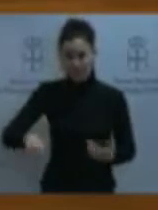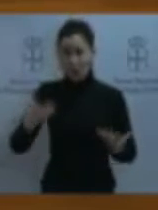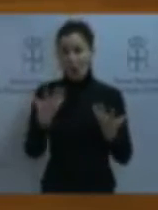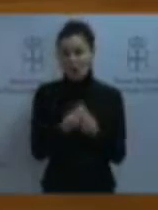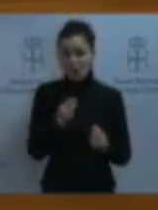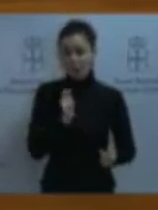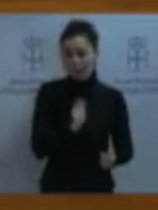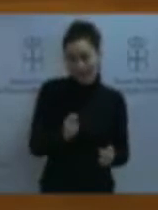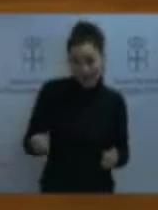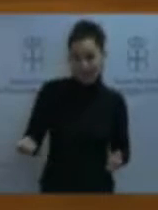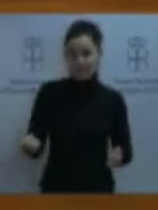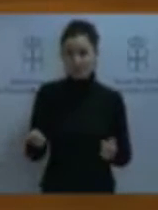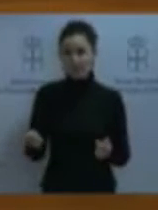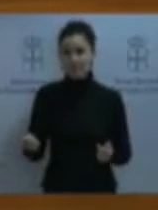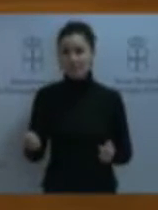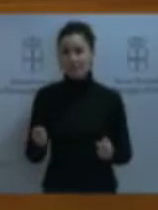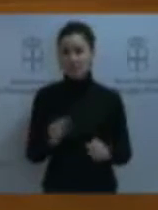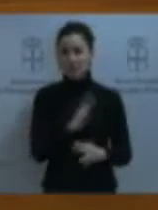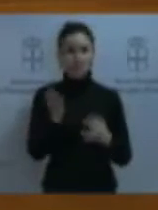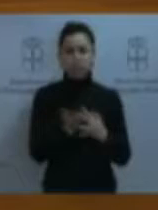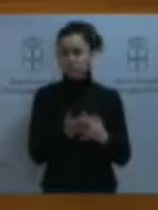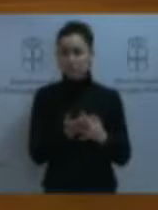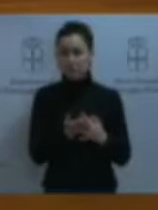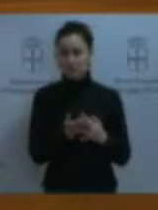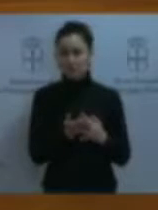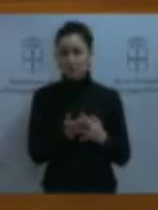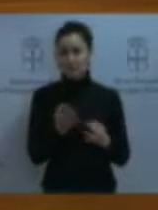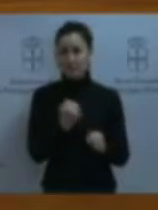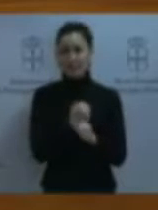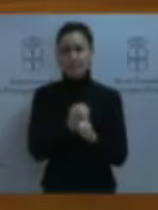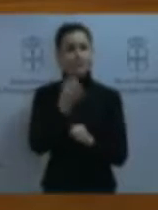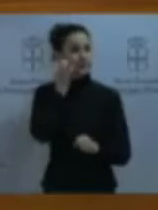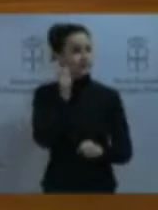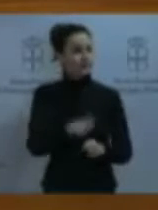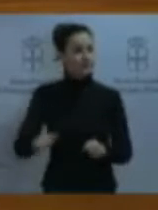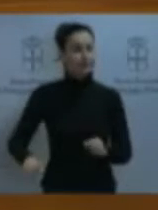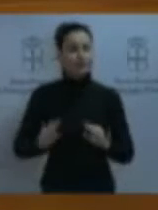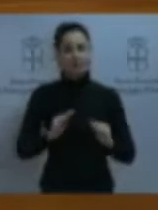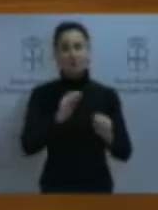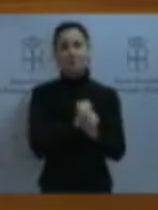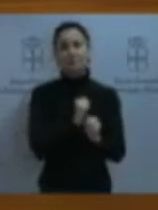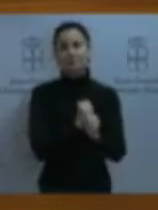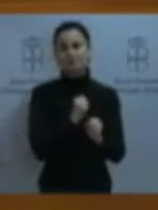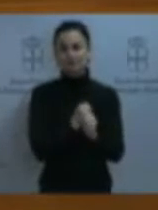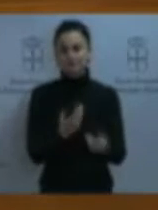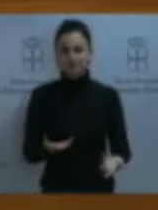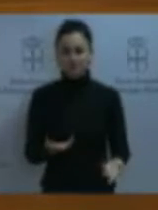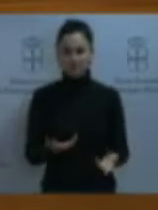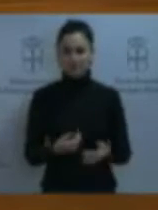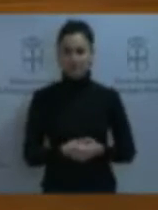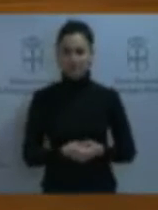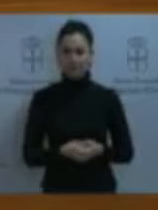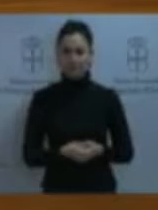partidas. Trabajadoras que han venido desempeñando su puesto, como digo, con una gran inestabilidad y